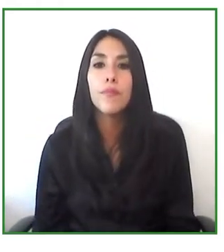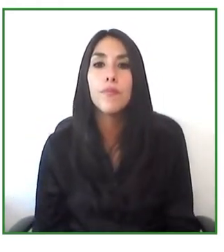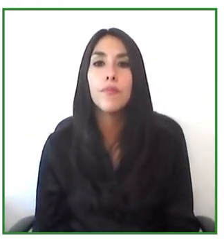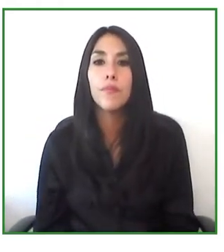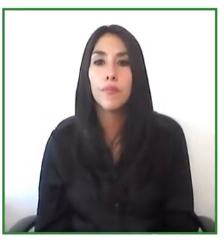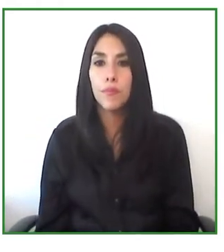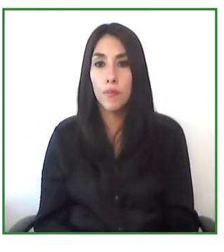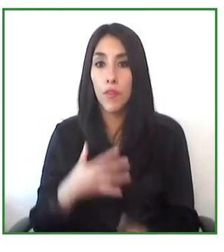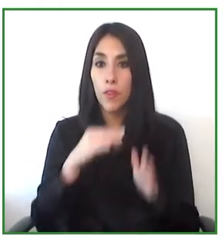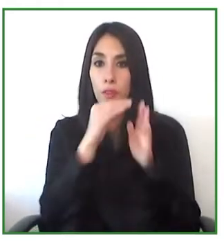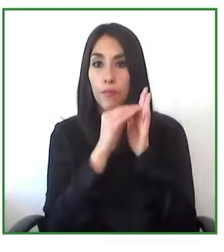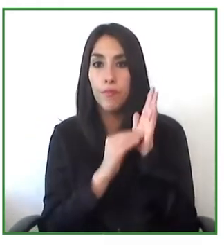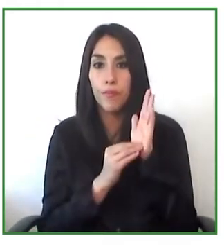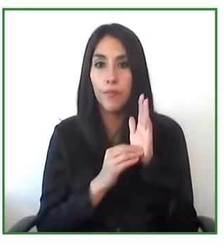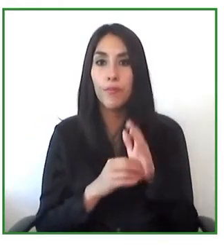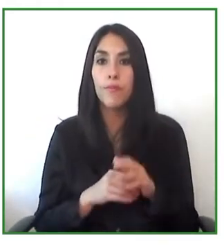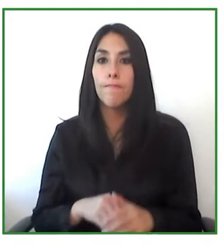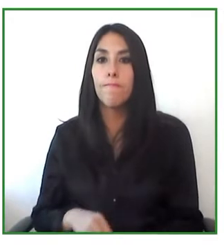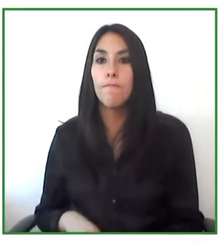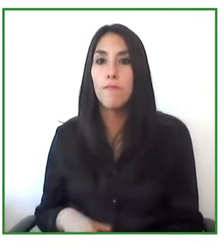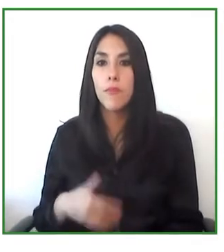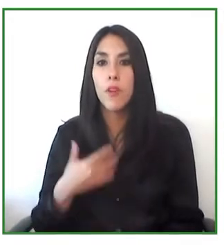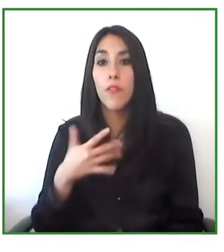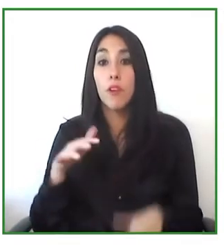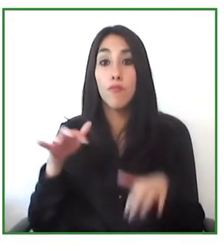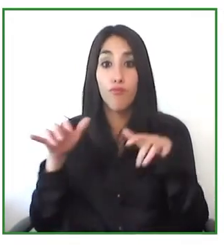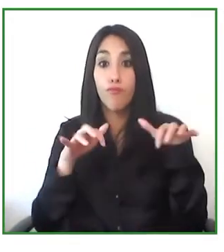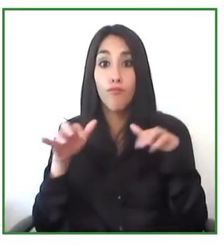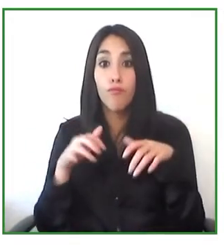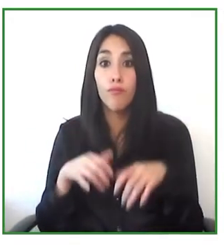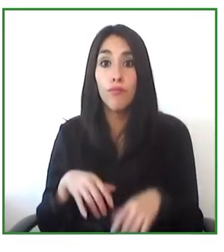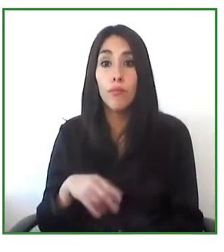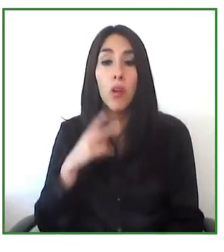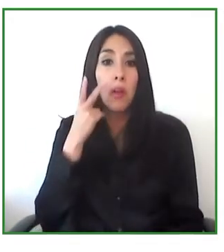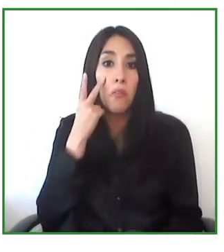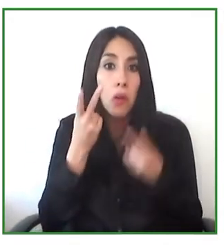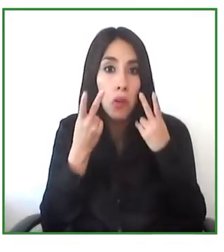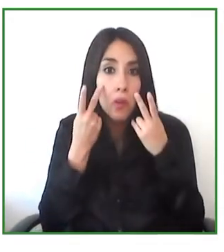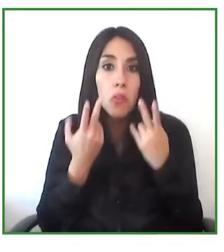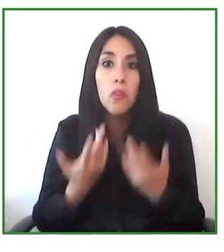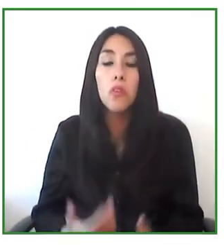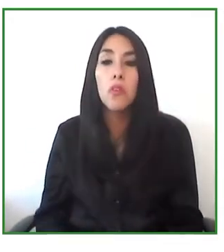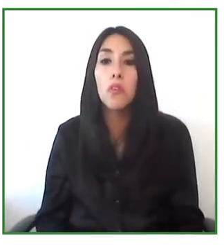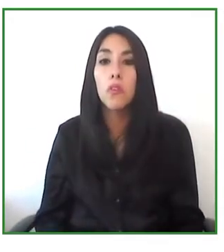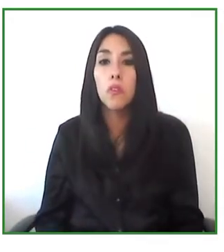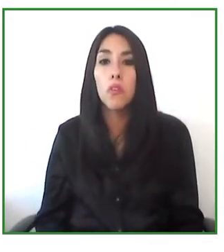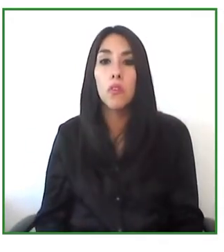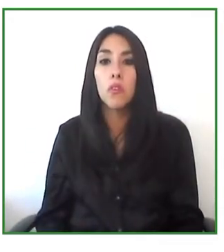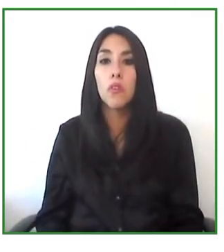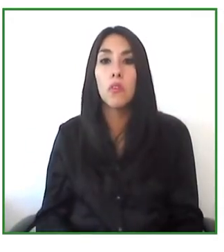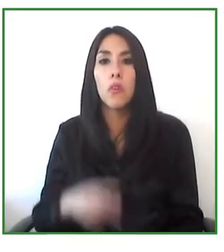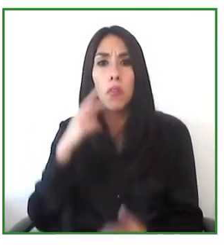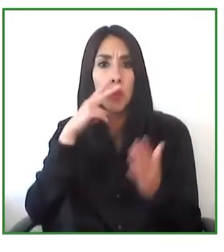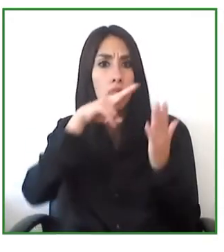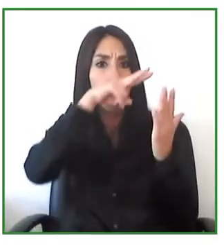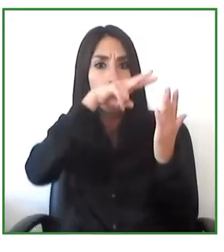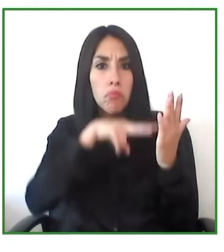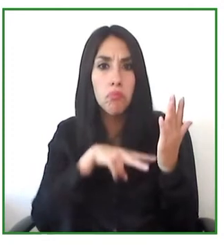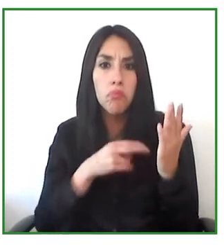Vamos a mirar la demografía de los candidatos, los tipos de